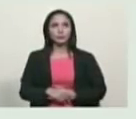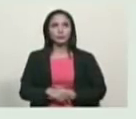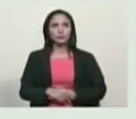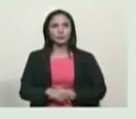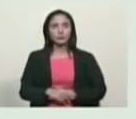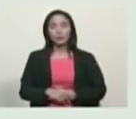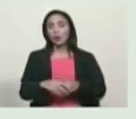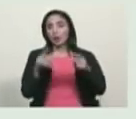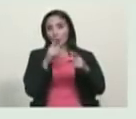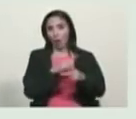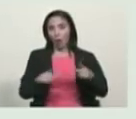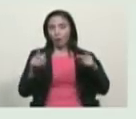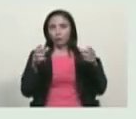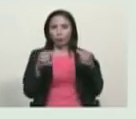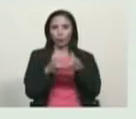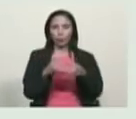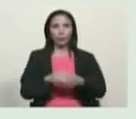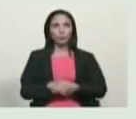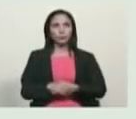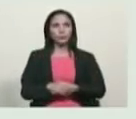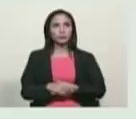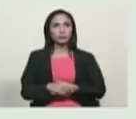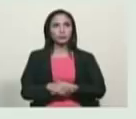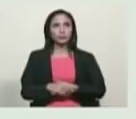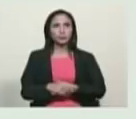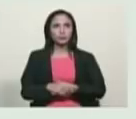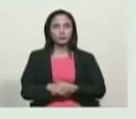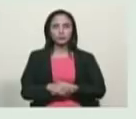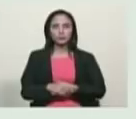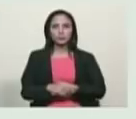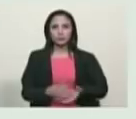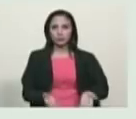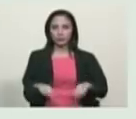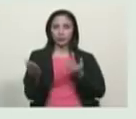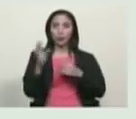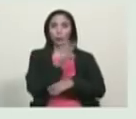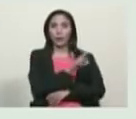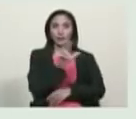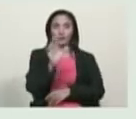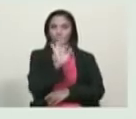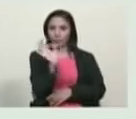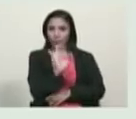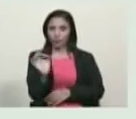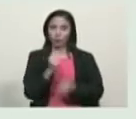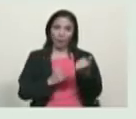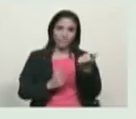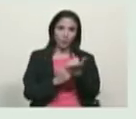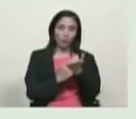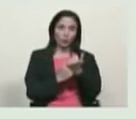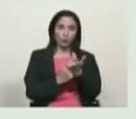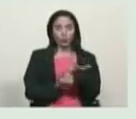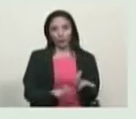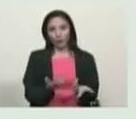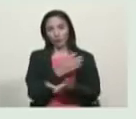Los votantes del PP, 43% a favor de una